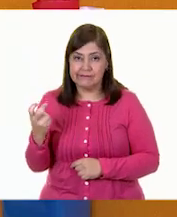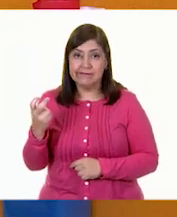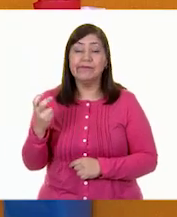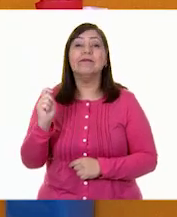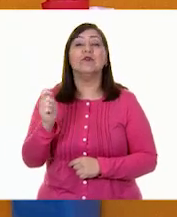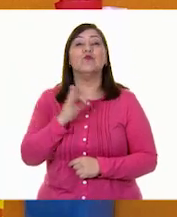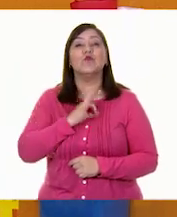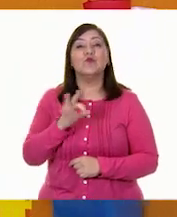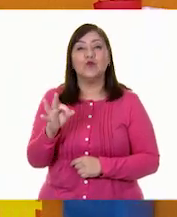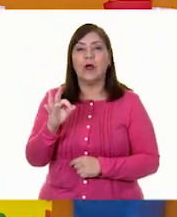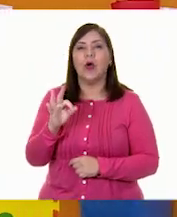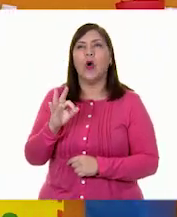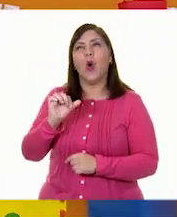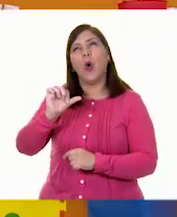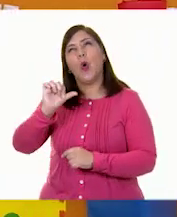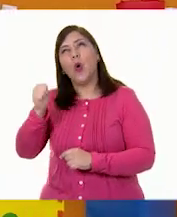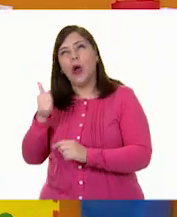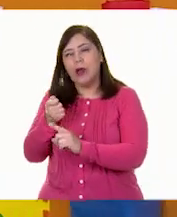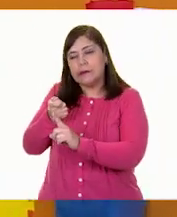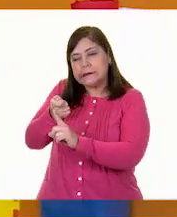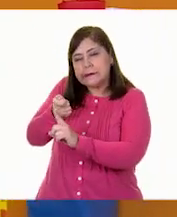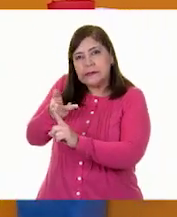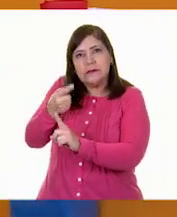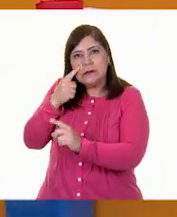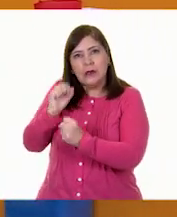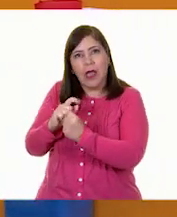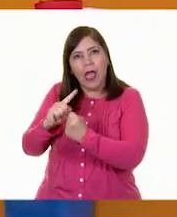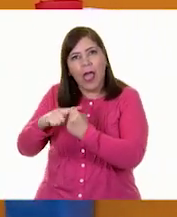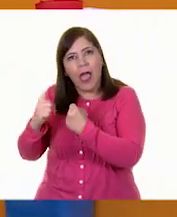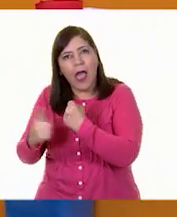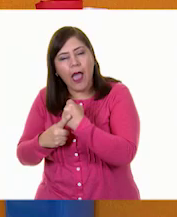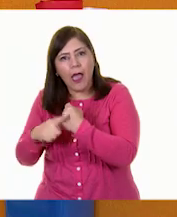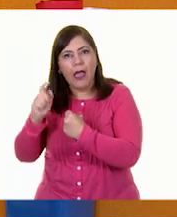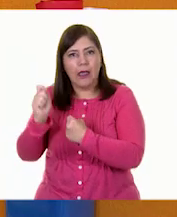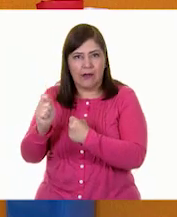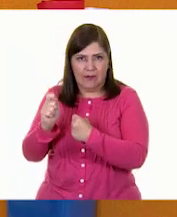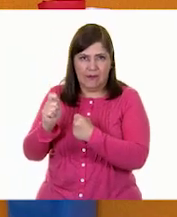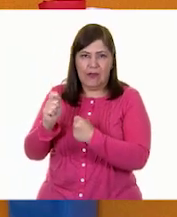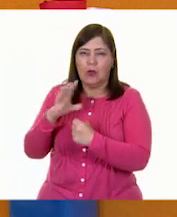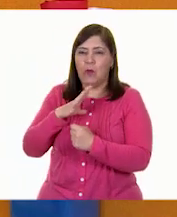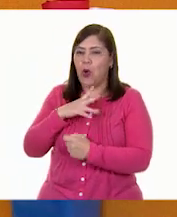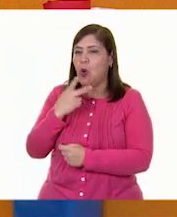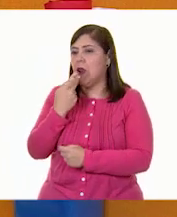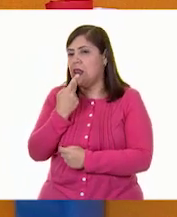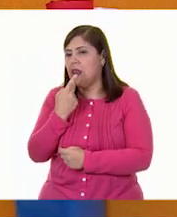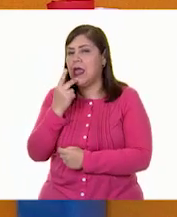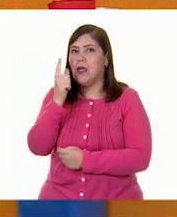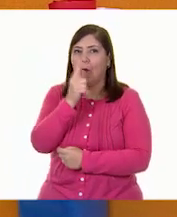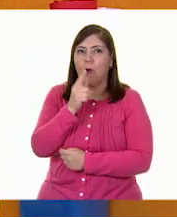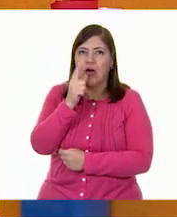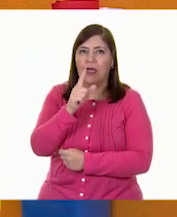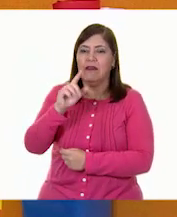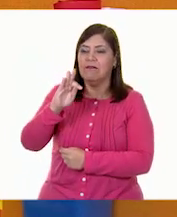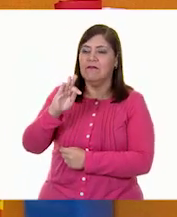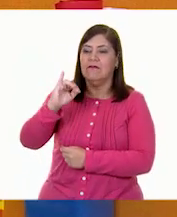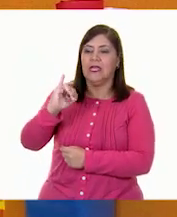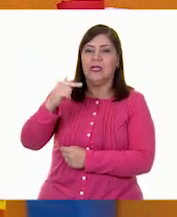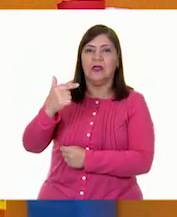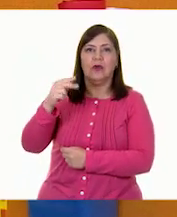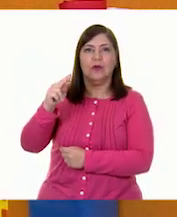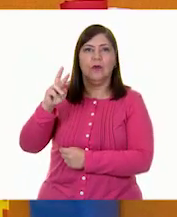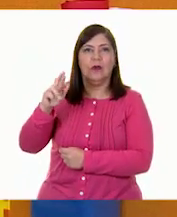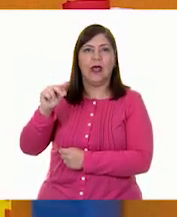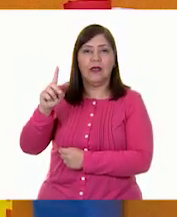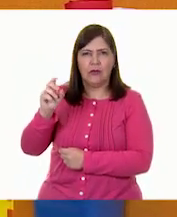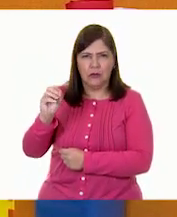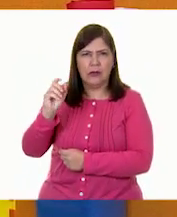darle ese otro sentido a las palabras. Hacer uso del lenguaje figurado. Que también... ¿Ves cómo las adivinanzas